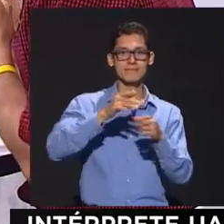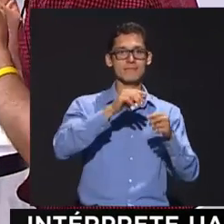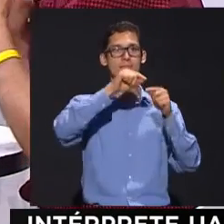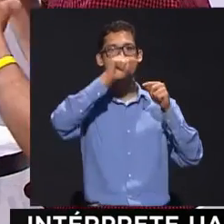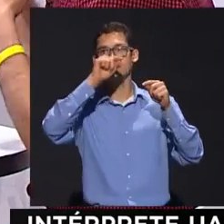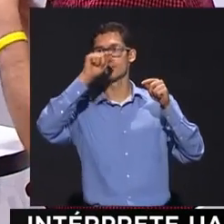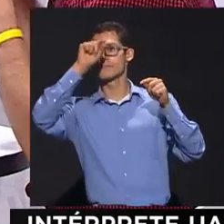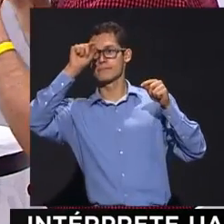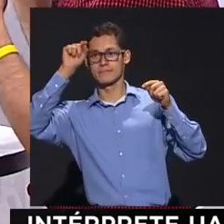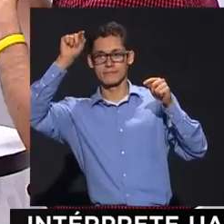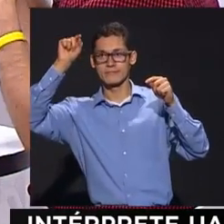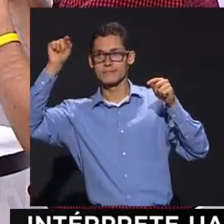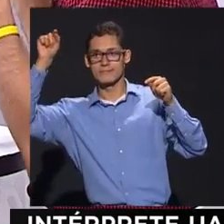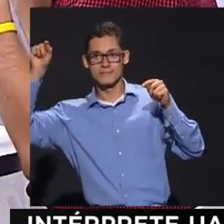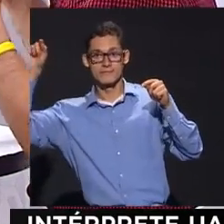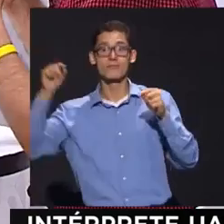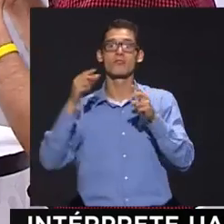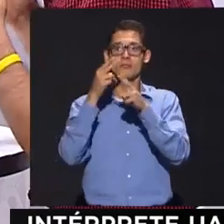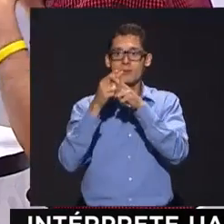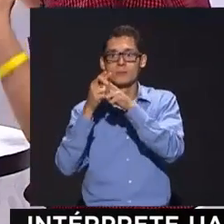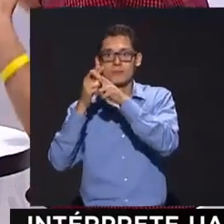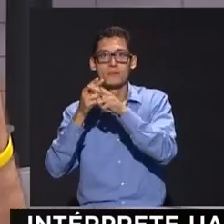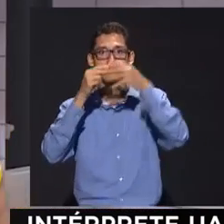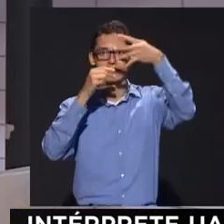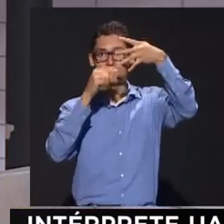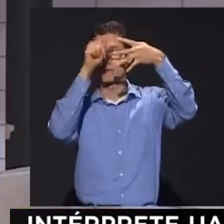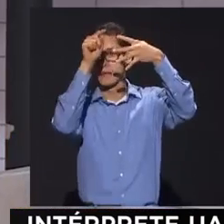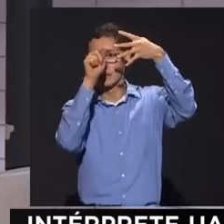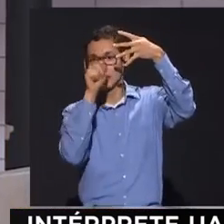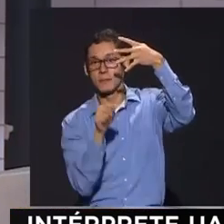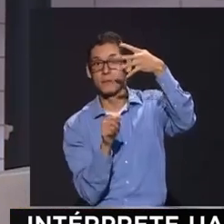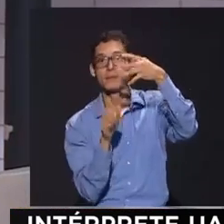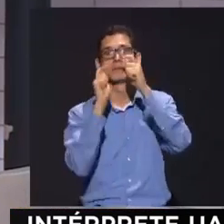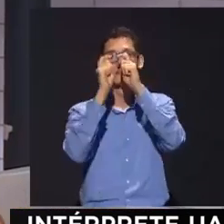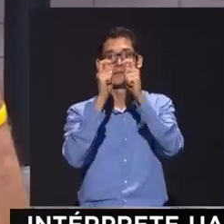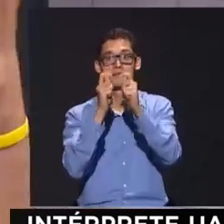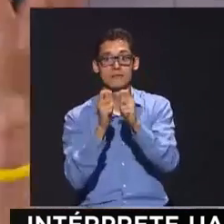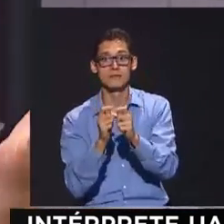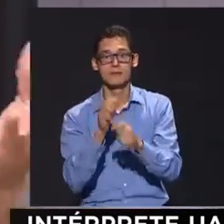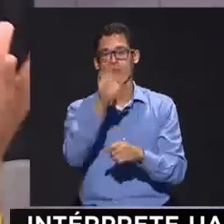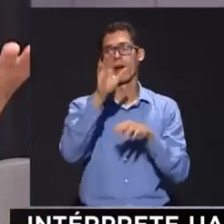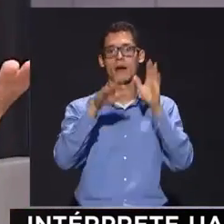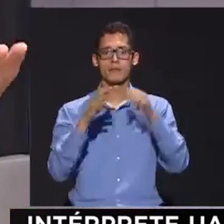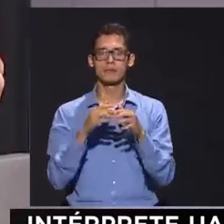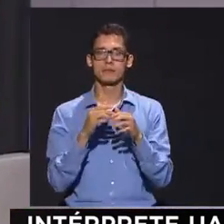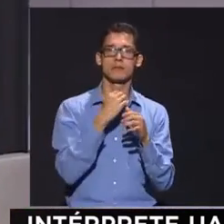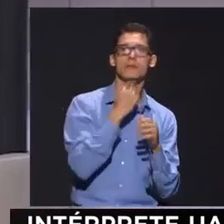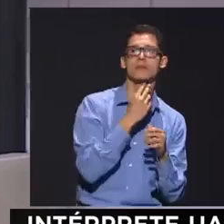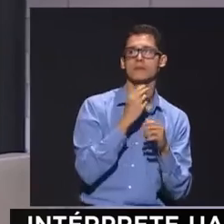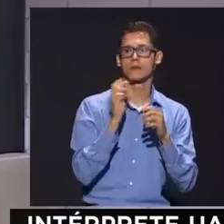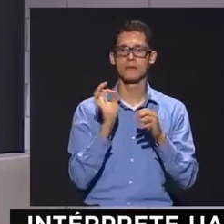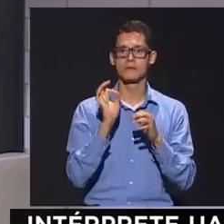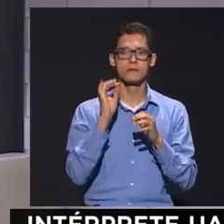pago hemos ido avanzando en la afinación del sonido no se preocupen que a veces hay una nota que se desafina otra